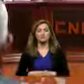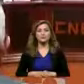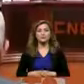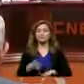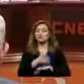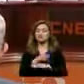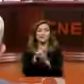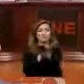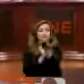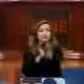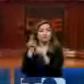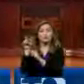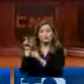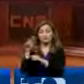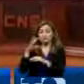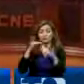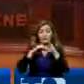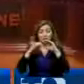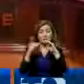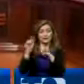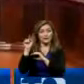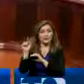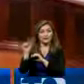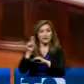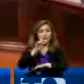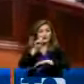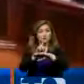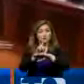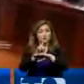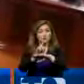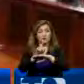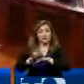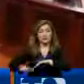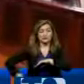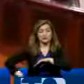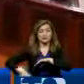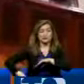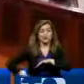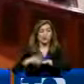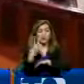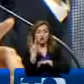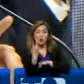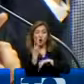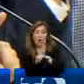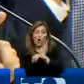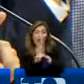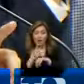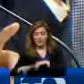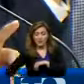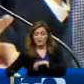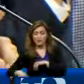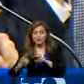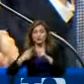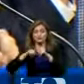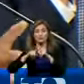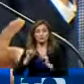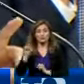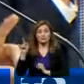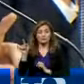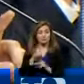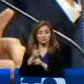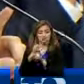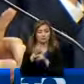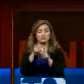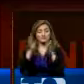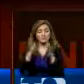Como ya es costumbre, el Pleno del Consejo Nacional Electoral inició 2 horas más tarde de la hora de la convocatoria. Y esto lo hizo notar el consejero